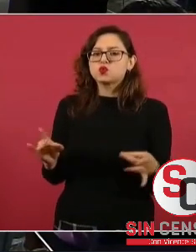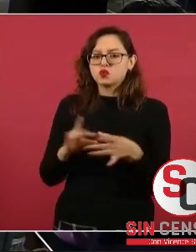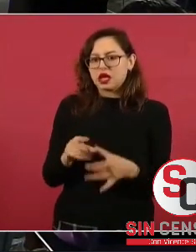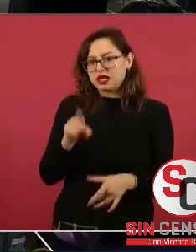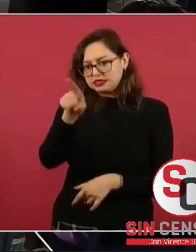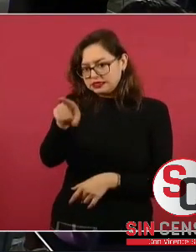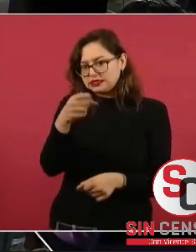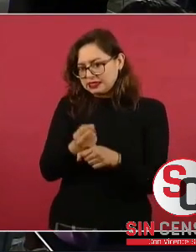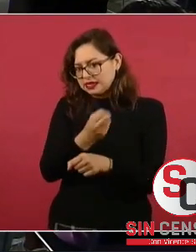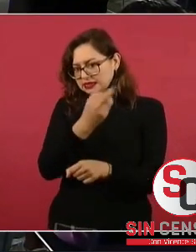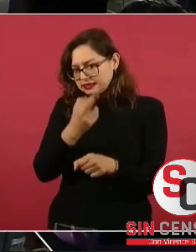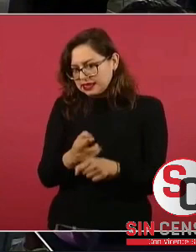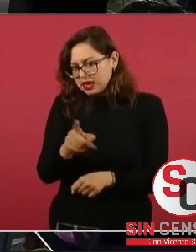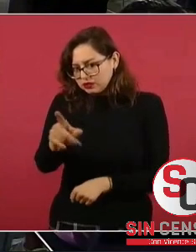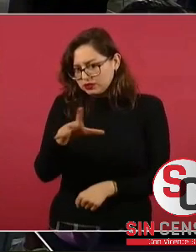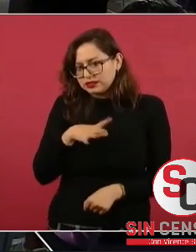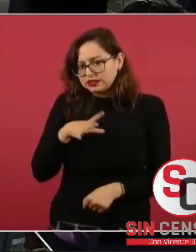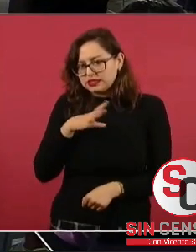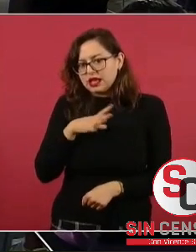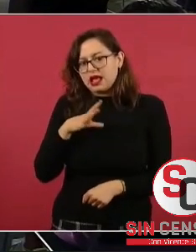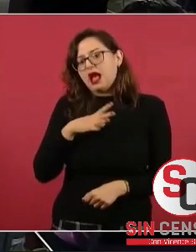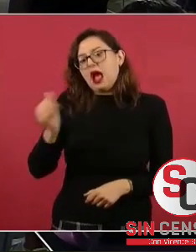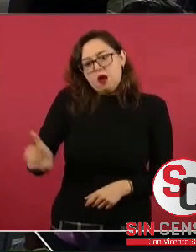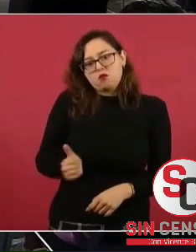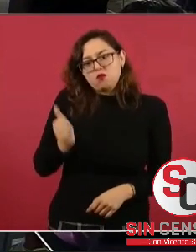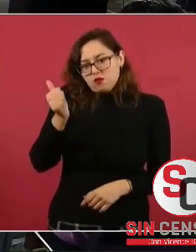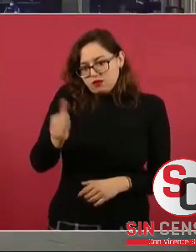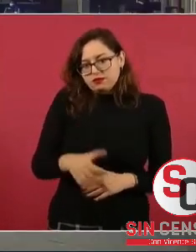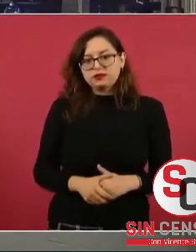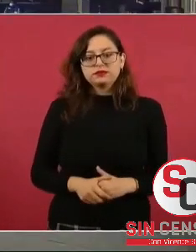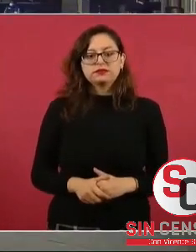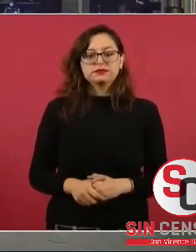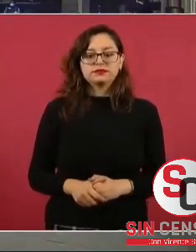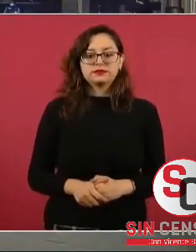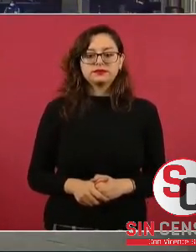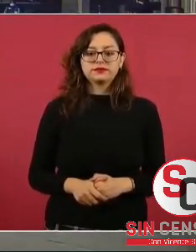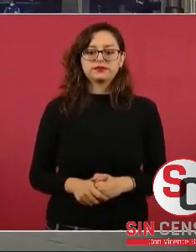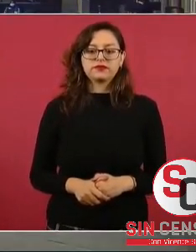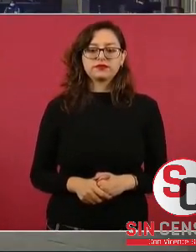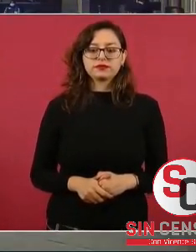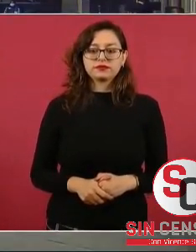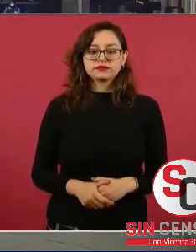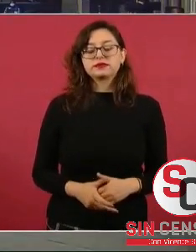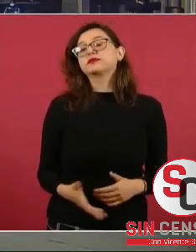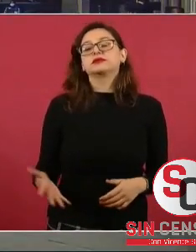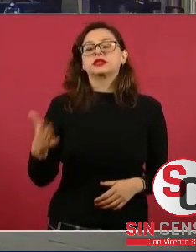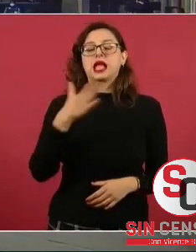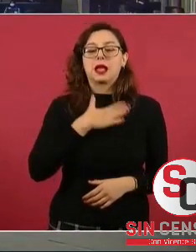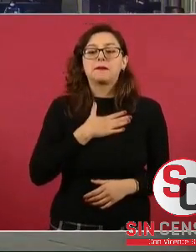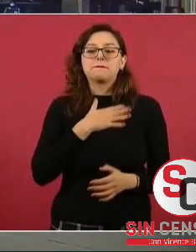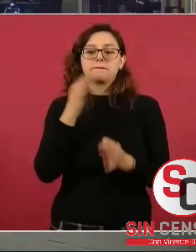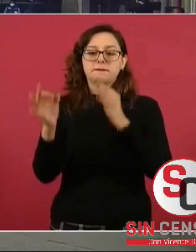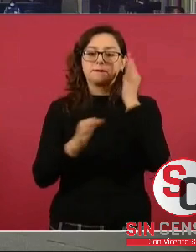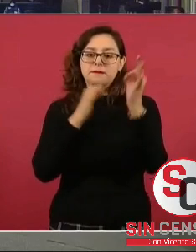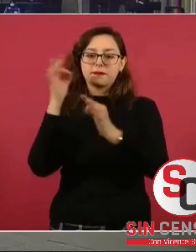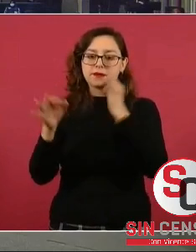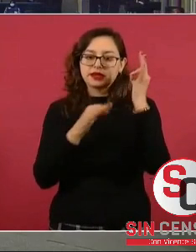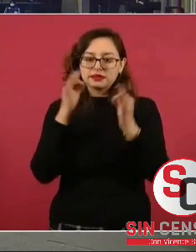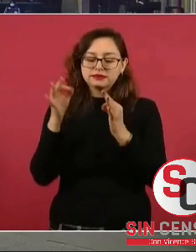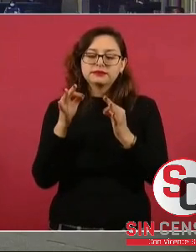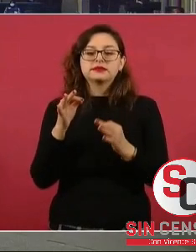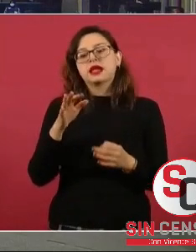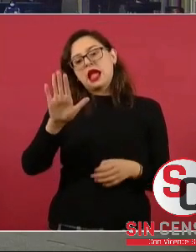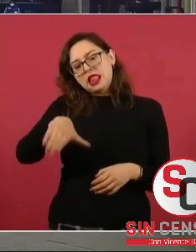subsecretario, y la verdad que aprovecho el tiempo. En el medio donde yo trabajo, elefanteblanco.mx, publicamos